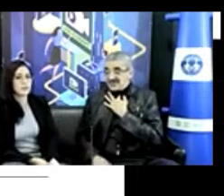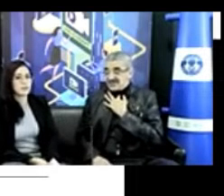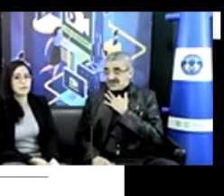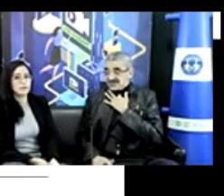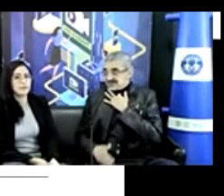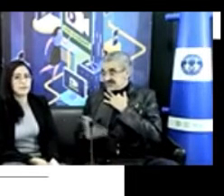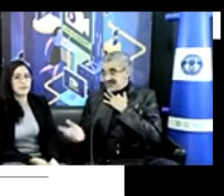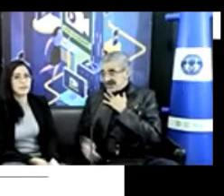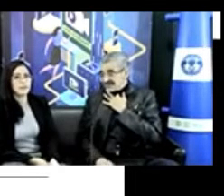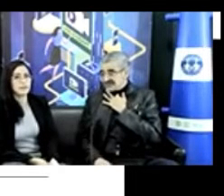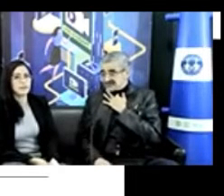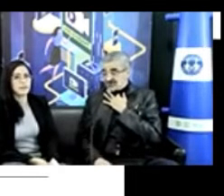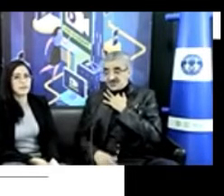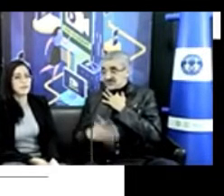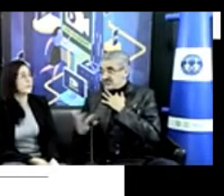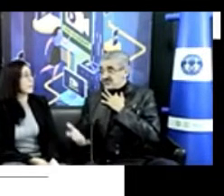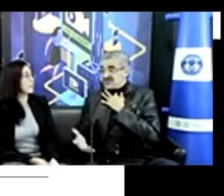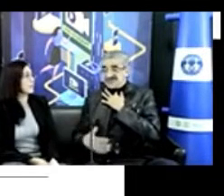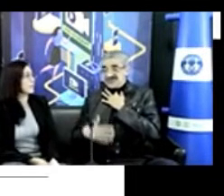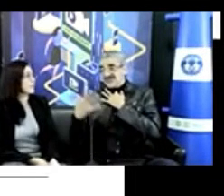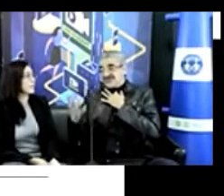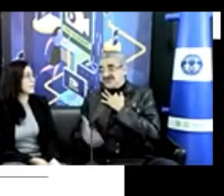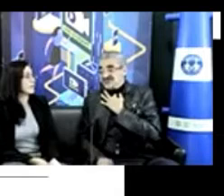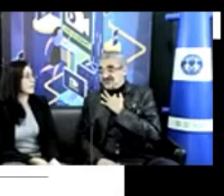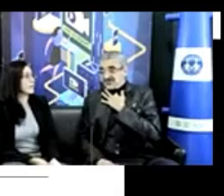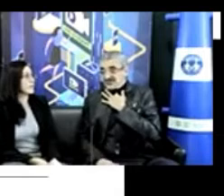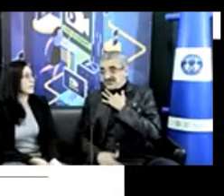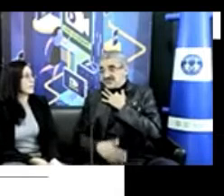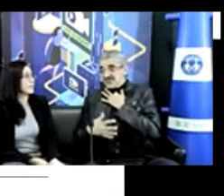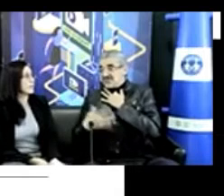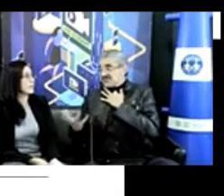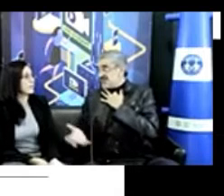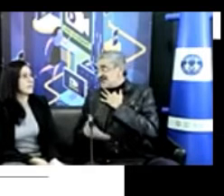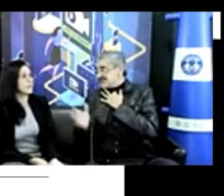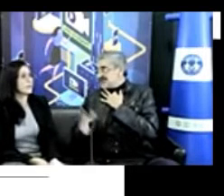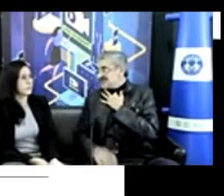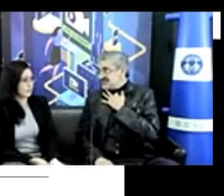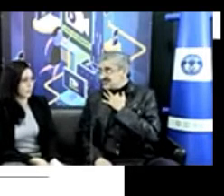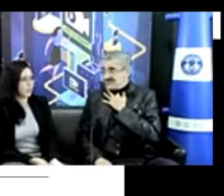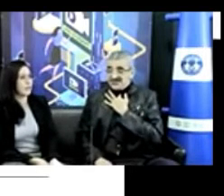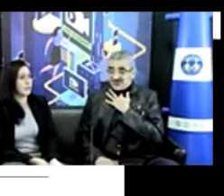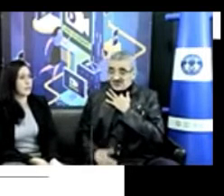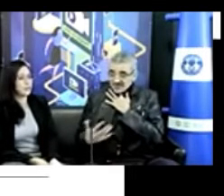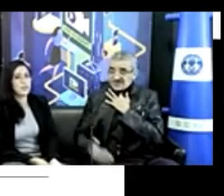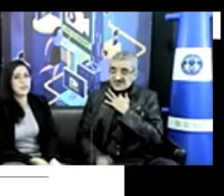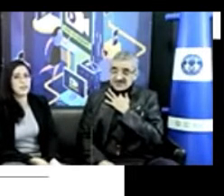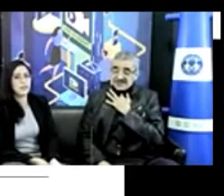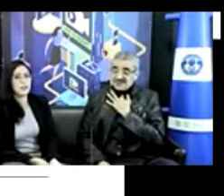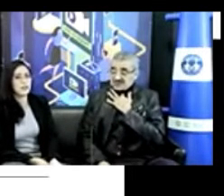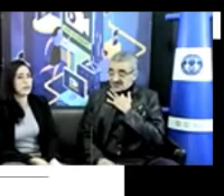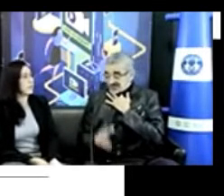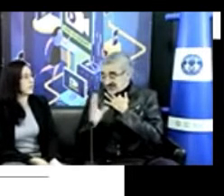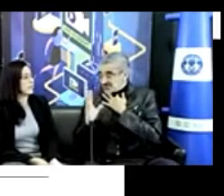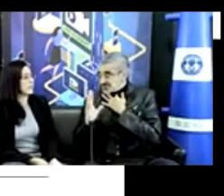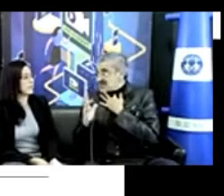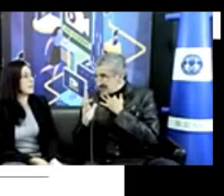puede deslindar, no me gustó tu atención, o no me motivaste, lo puedes perder.